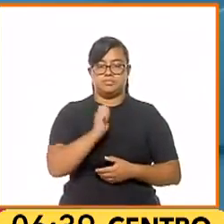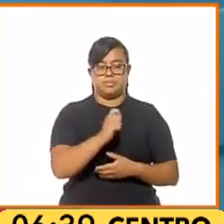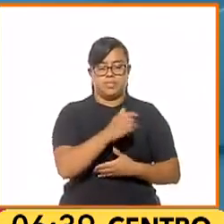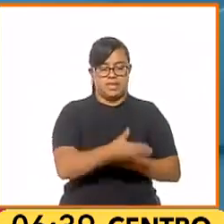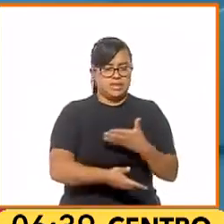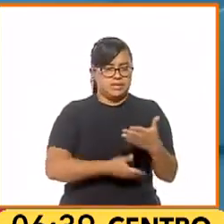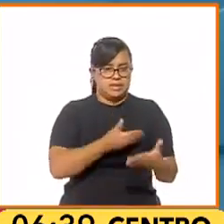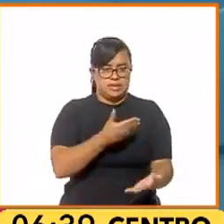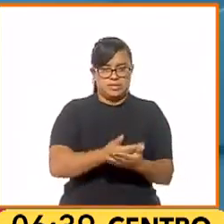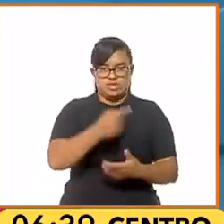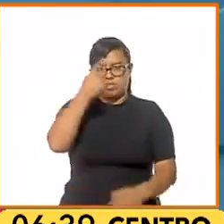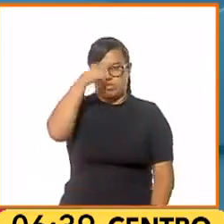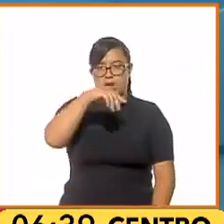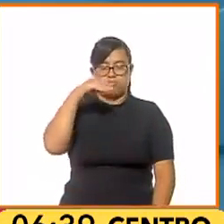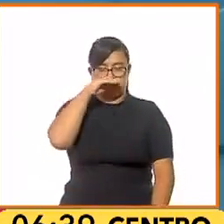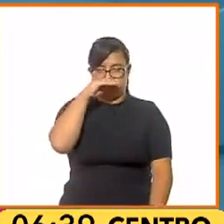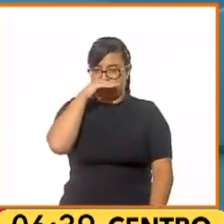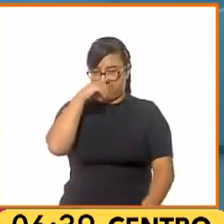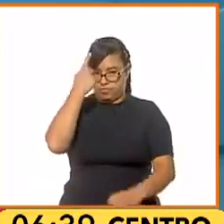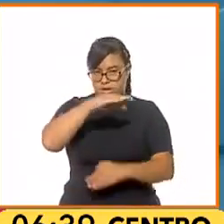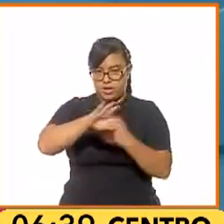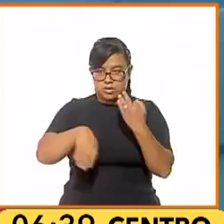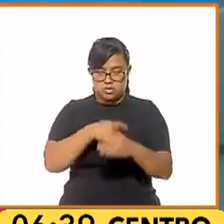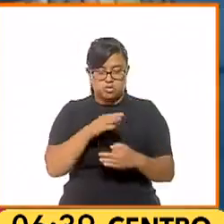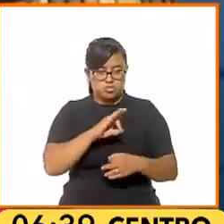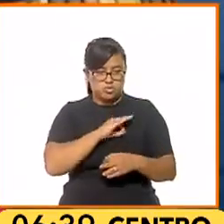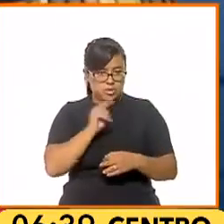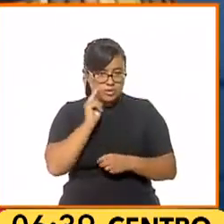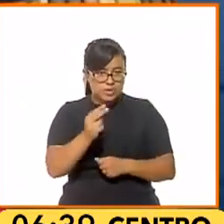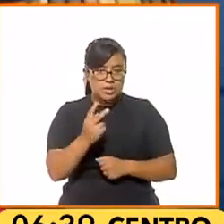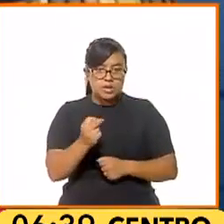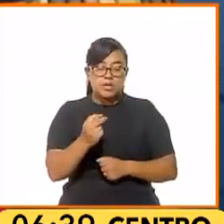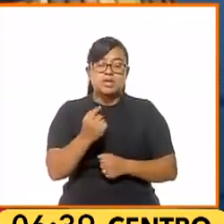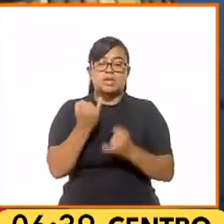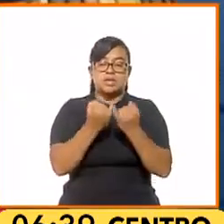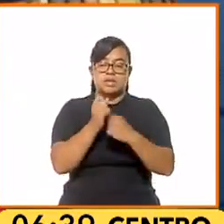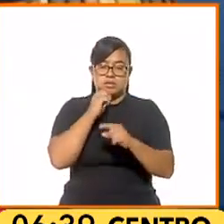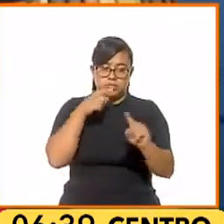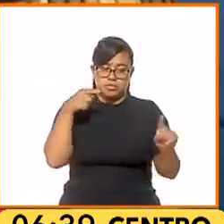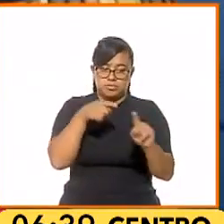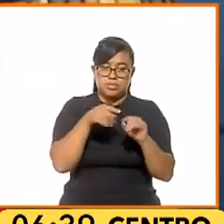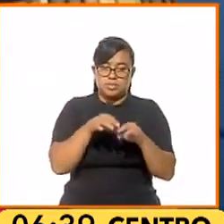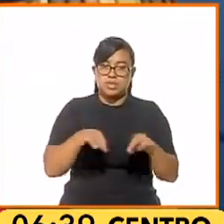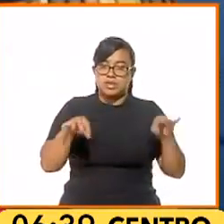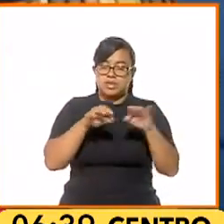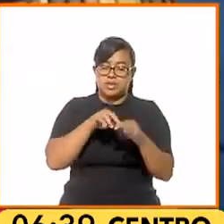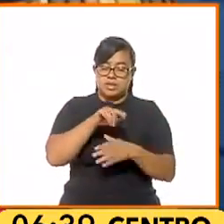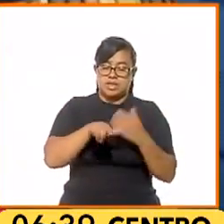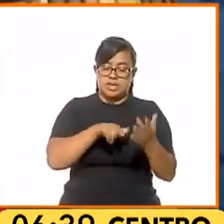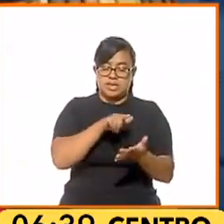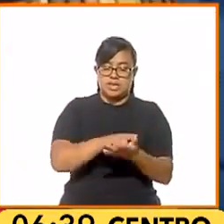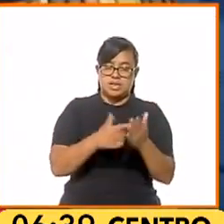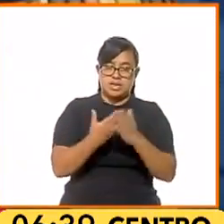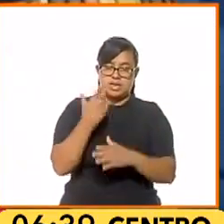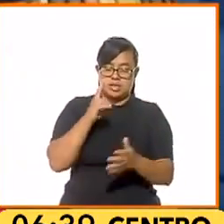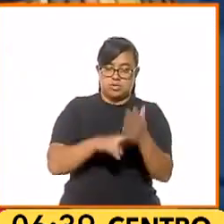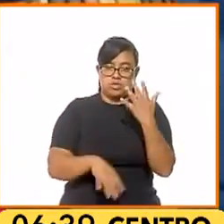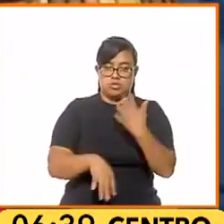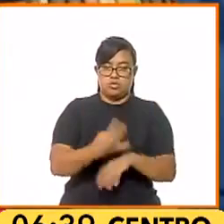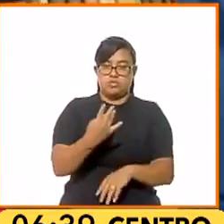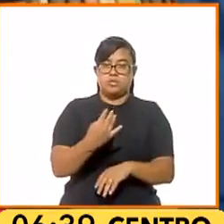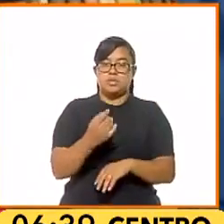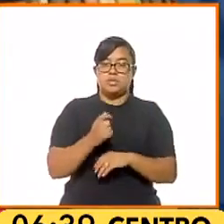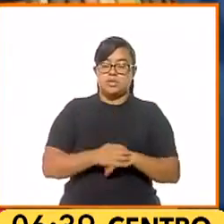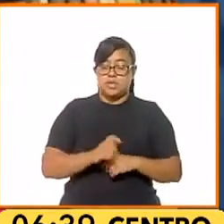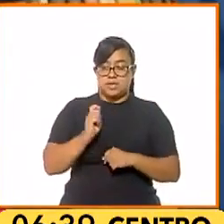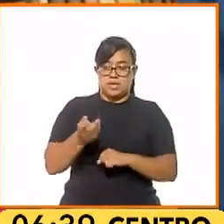público, mantiene el gran pilar, eje de lo que fue la legislación del 2014 de la